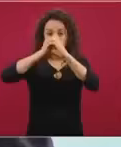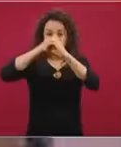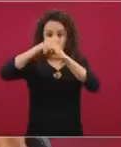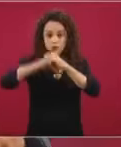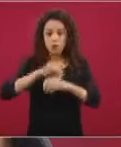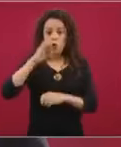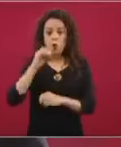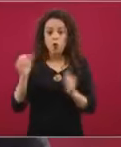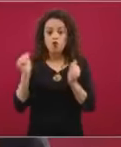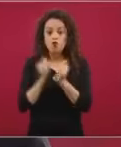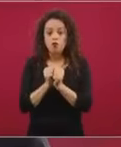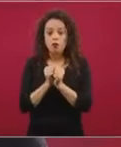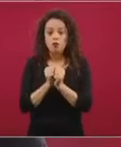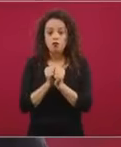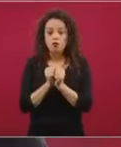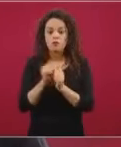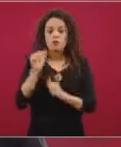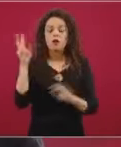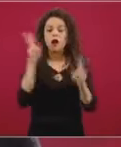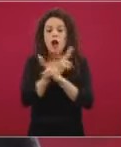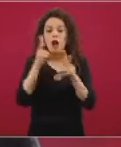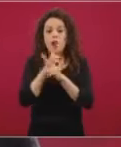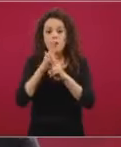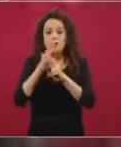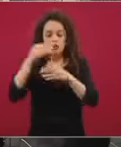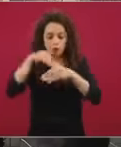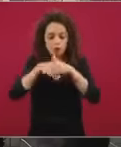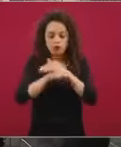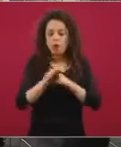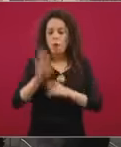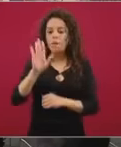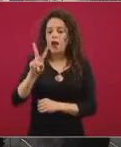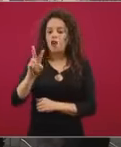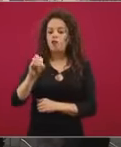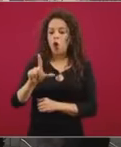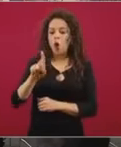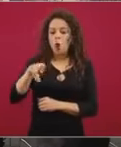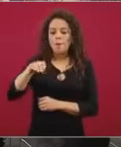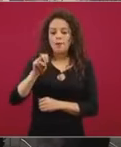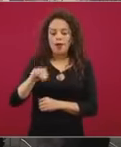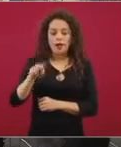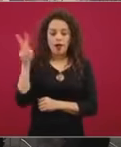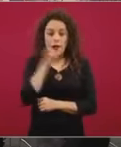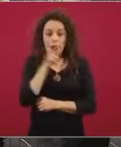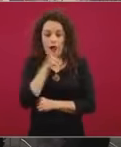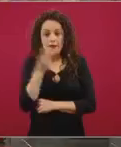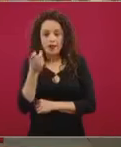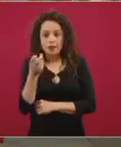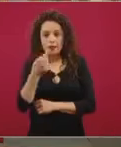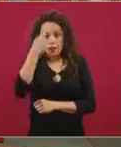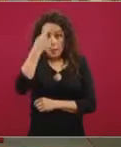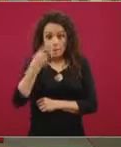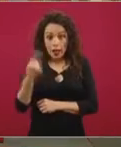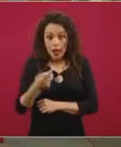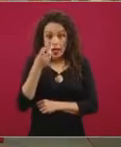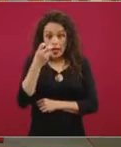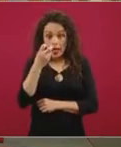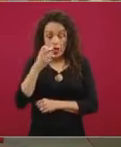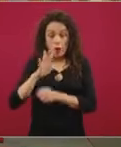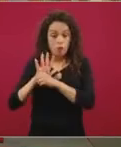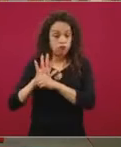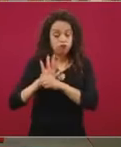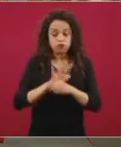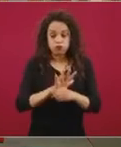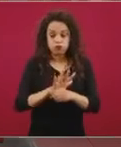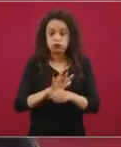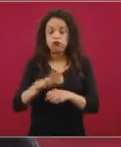un impulso de volumen de aire que entra. ¿Para qué? Para que ese incremento de la presión en el aire